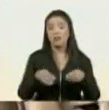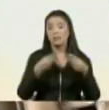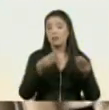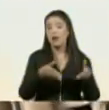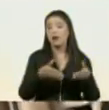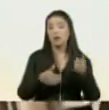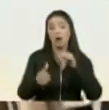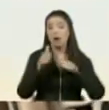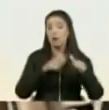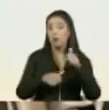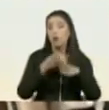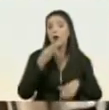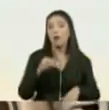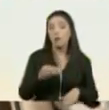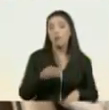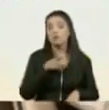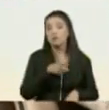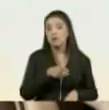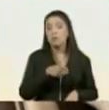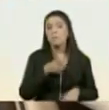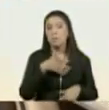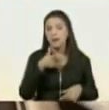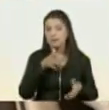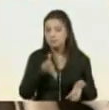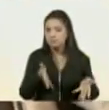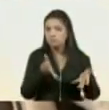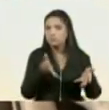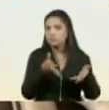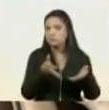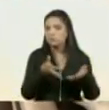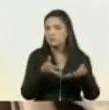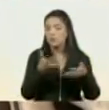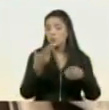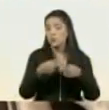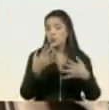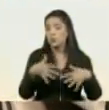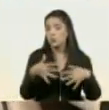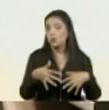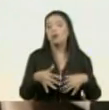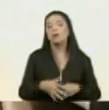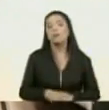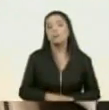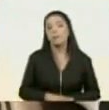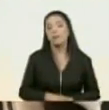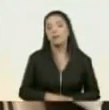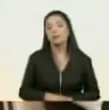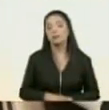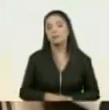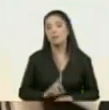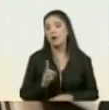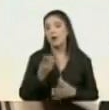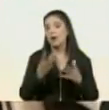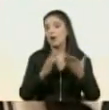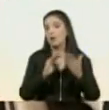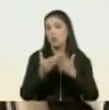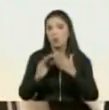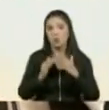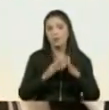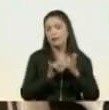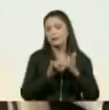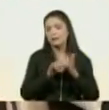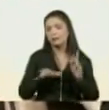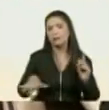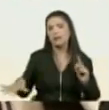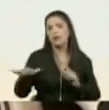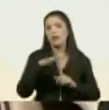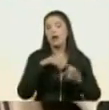para que incurrieran en prácticas muy riesgosas para ellos y muy riesgosas también para las comunidades que se encuentran en el este